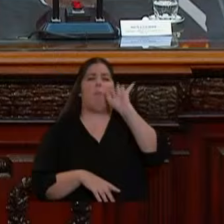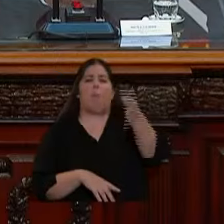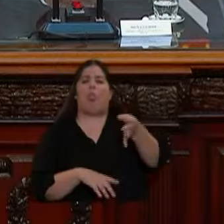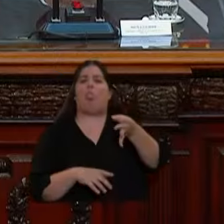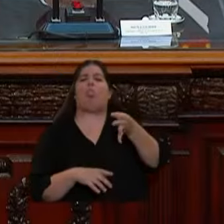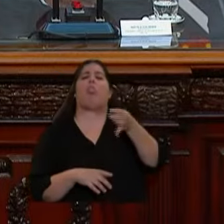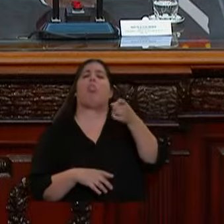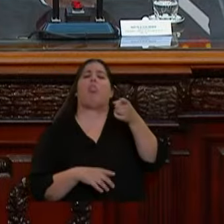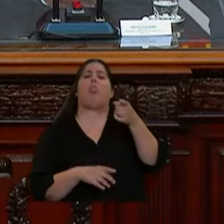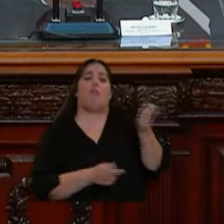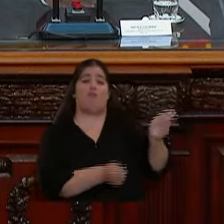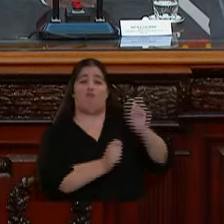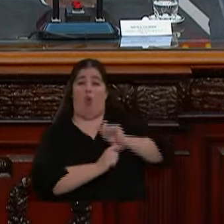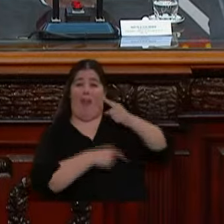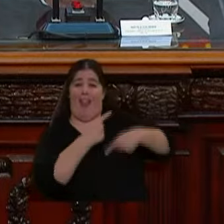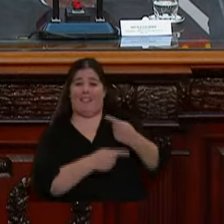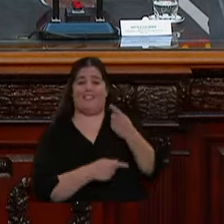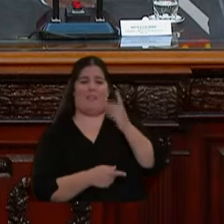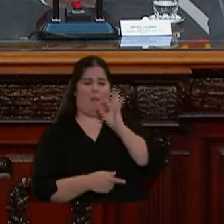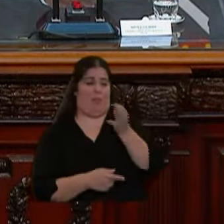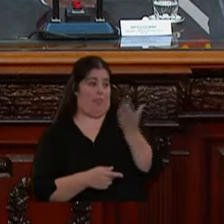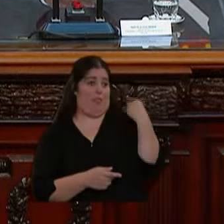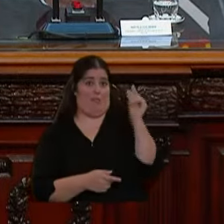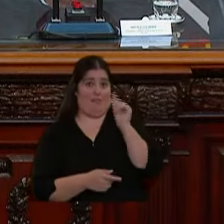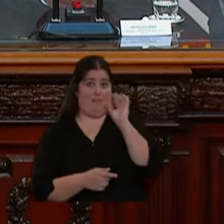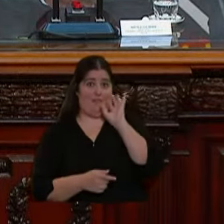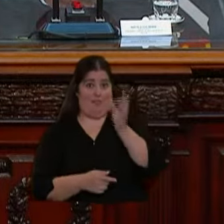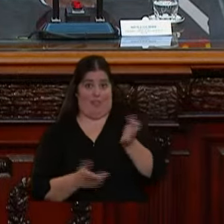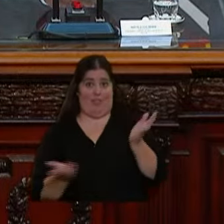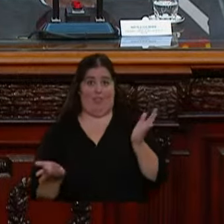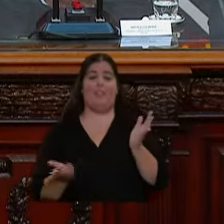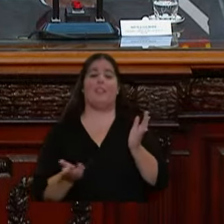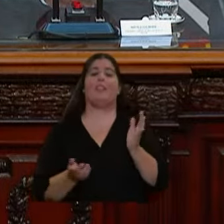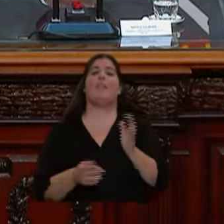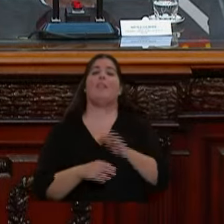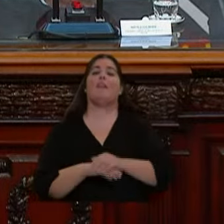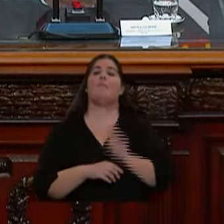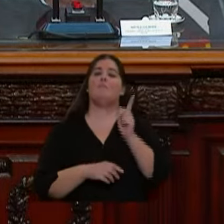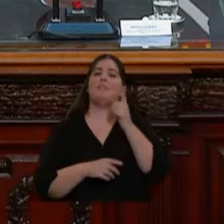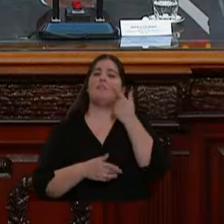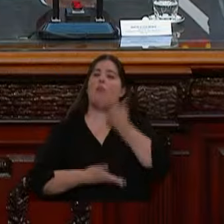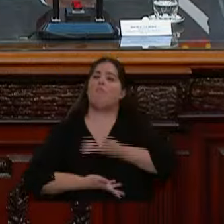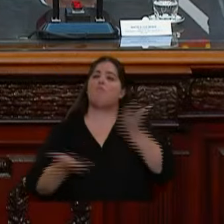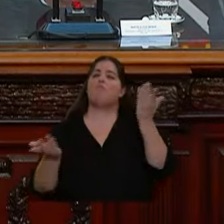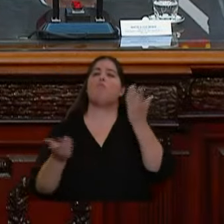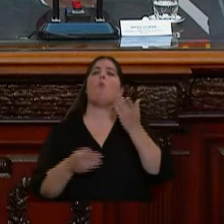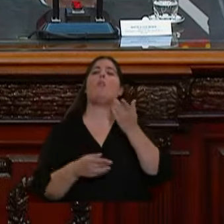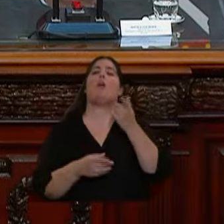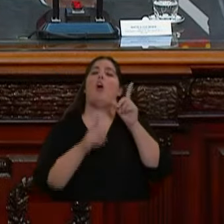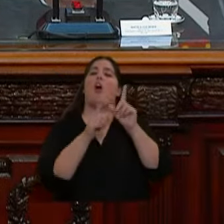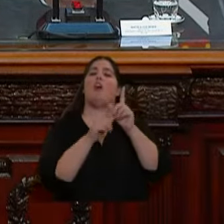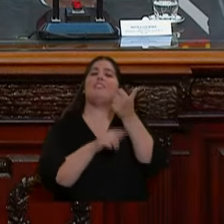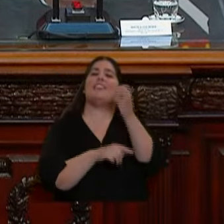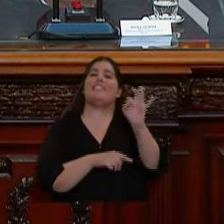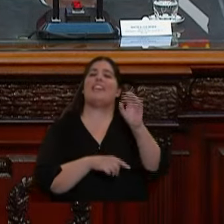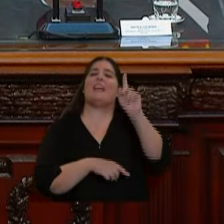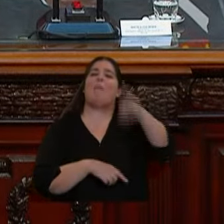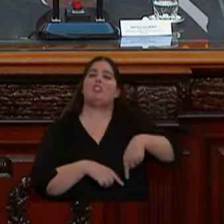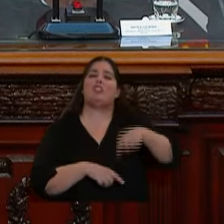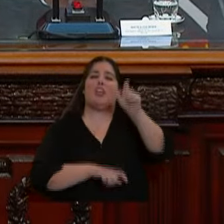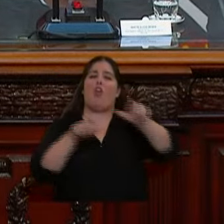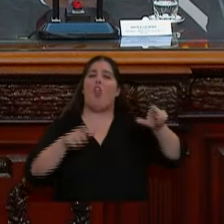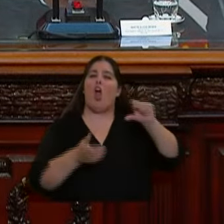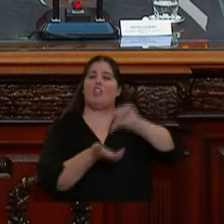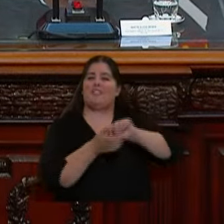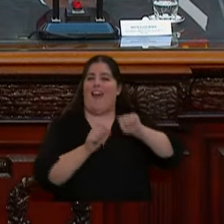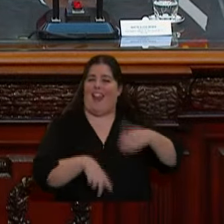herencia que hemos recibido lo conocimos recientemente, al haberse hecho público el dato de que cerca del 60% de los argentinos